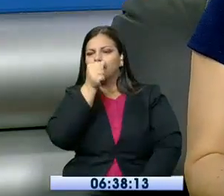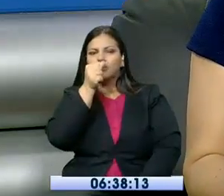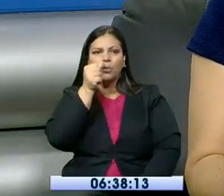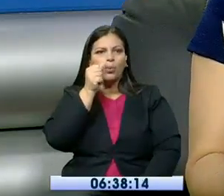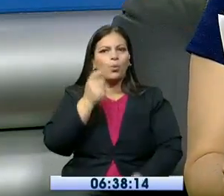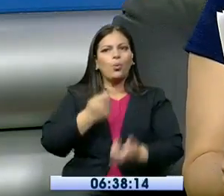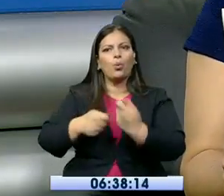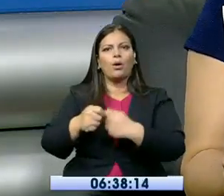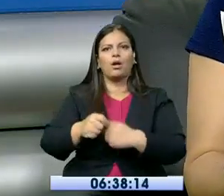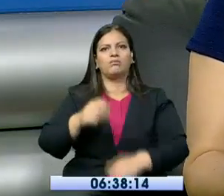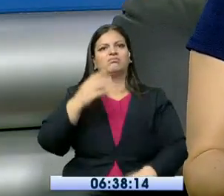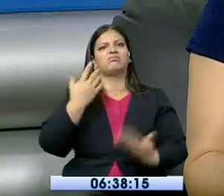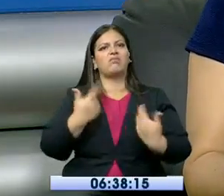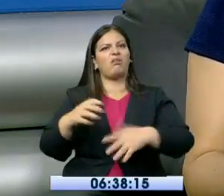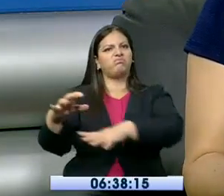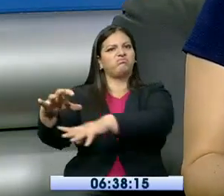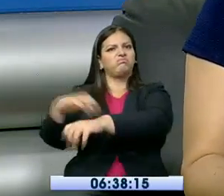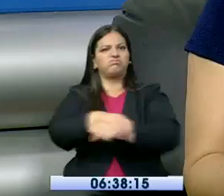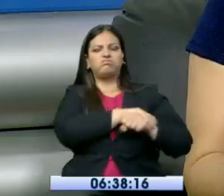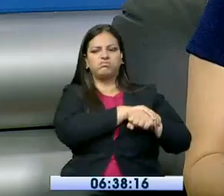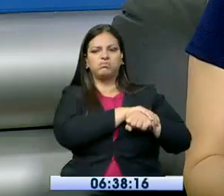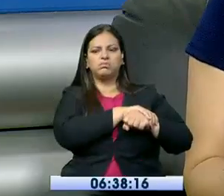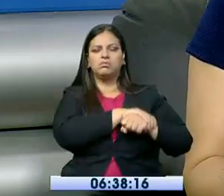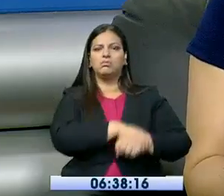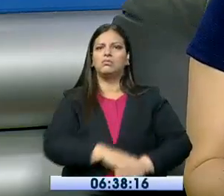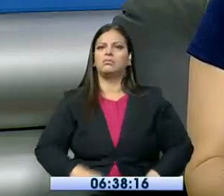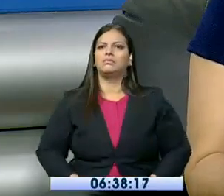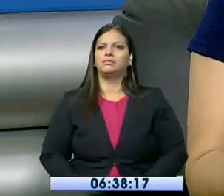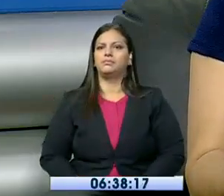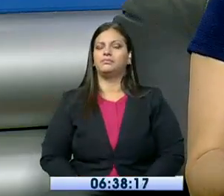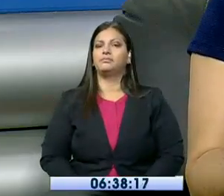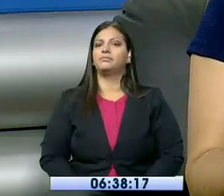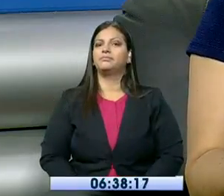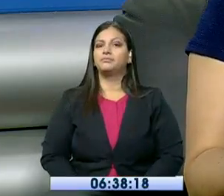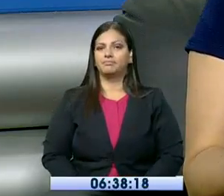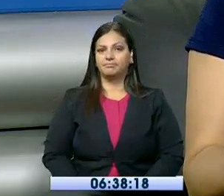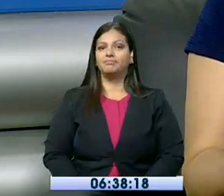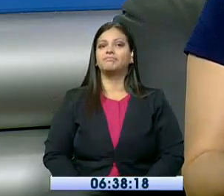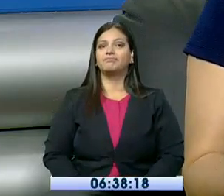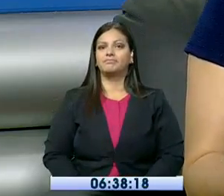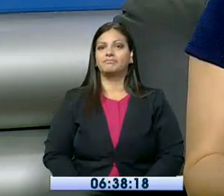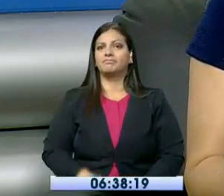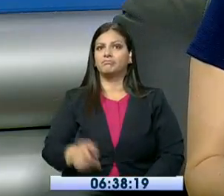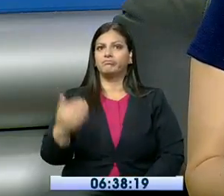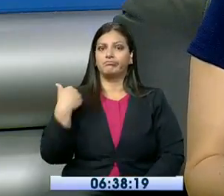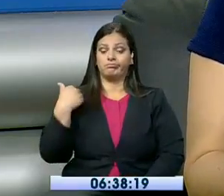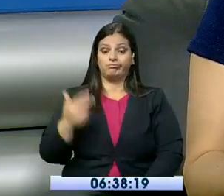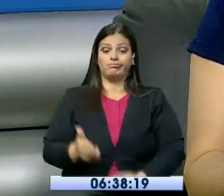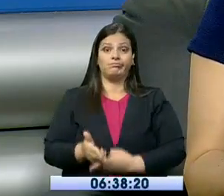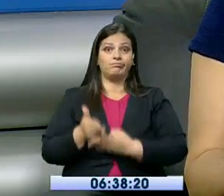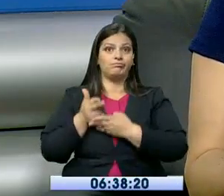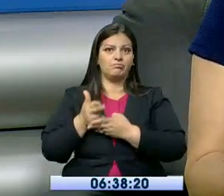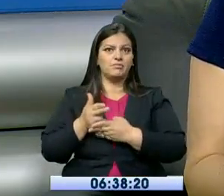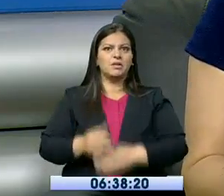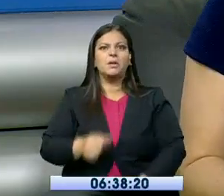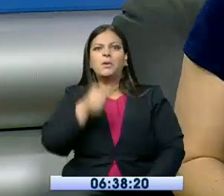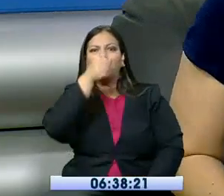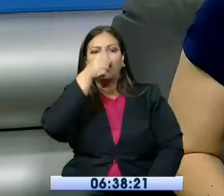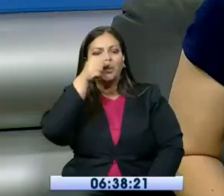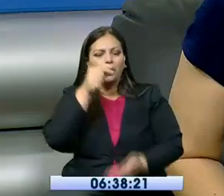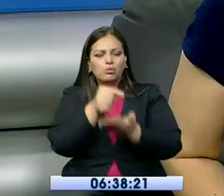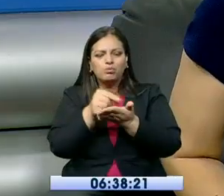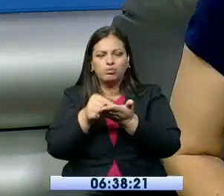televidentes, fue aprehendido y se le encontró al momento de la detención un arma de fuego y varias envolturas con